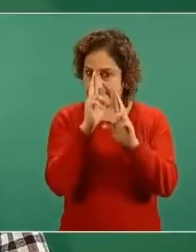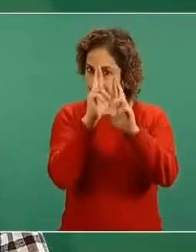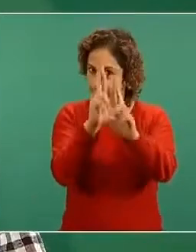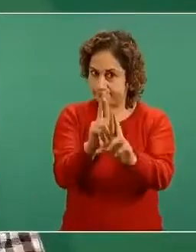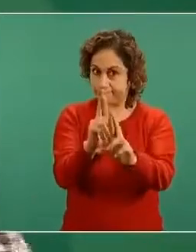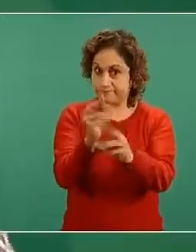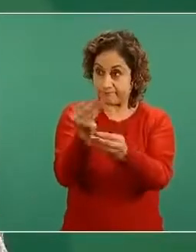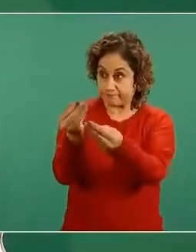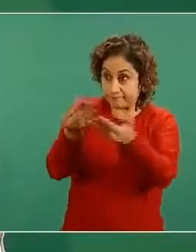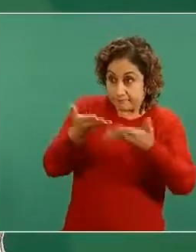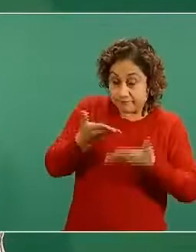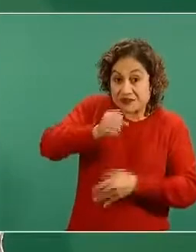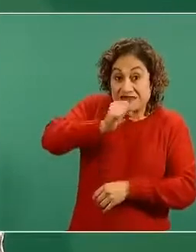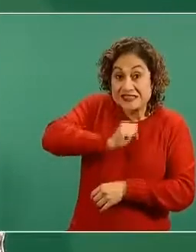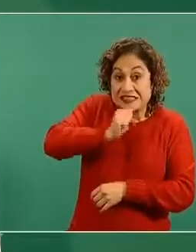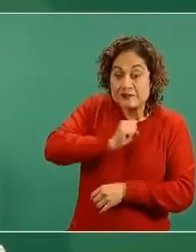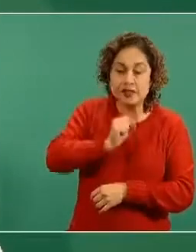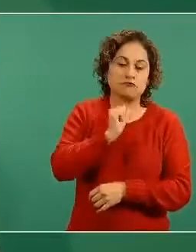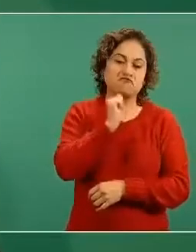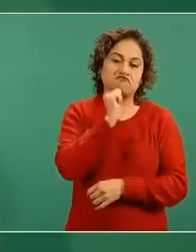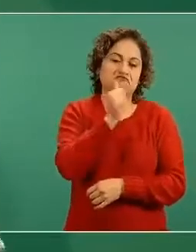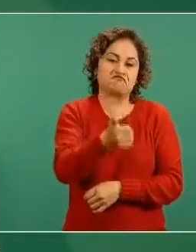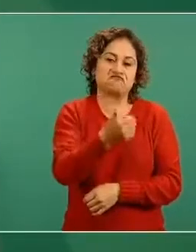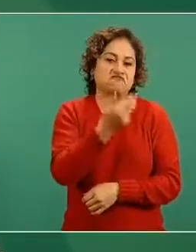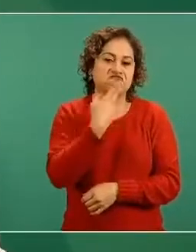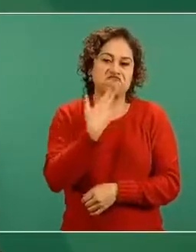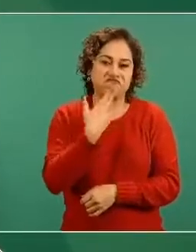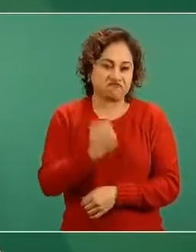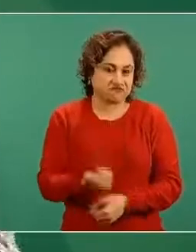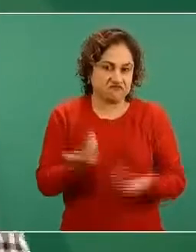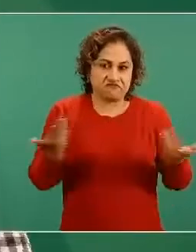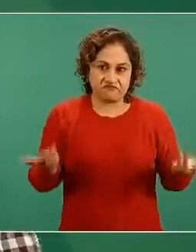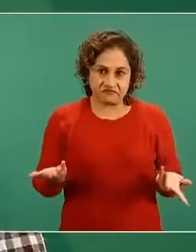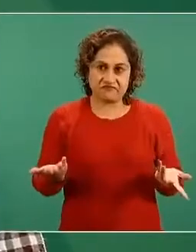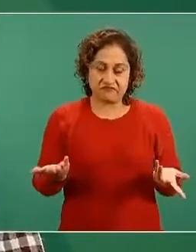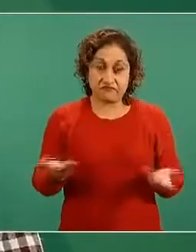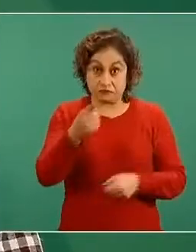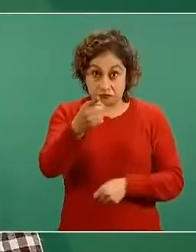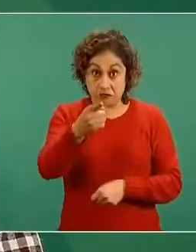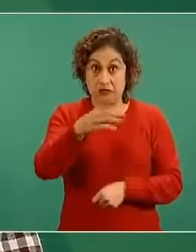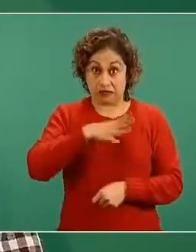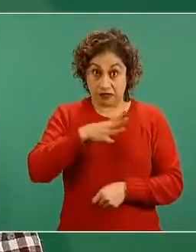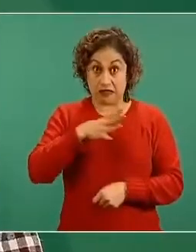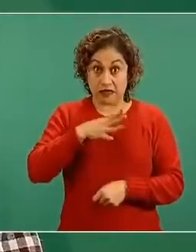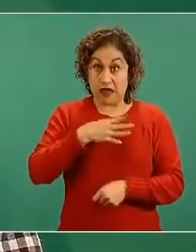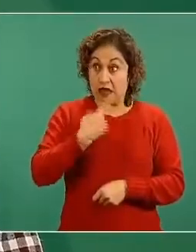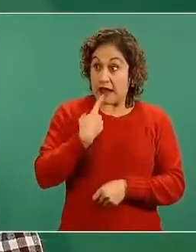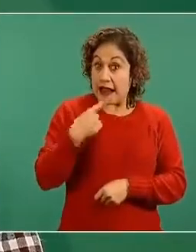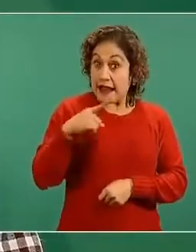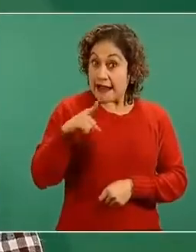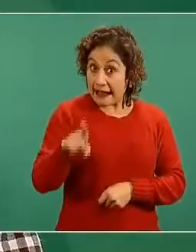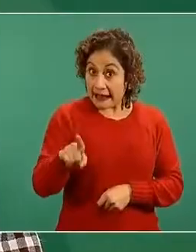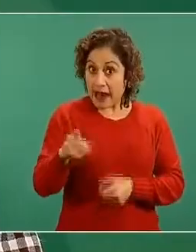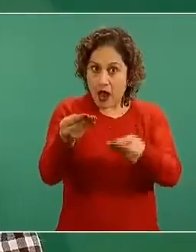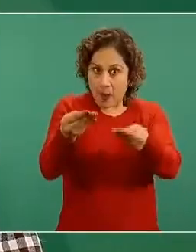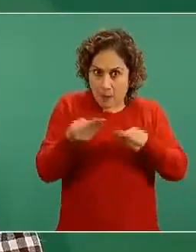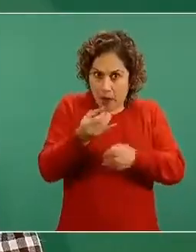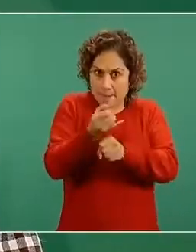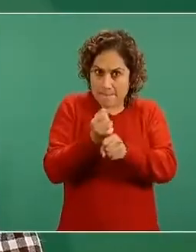no ayudan. Si tienen una denuncia, ayúdenos a presentarla y que podamos identificar con claridad de quién se